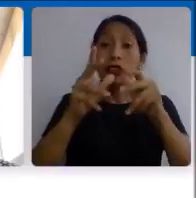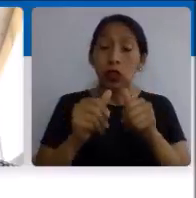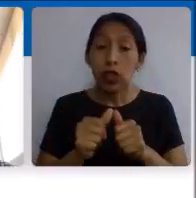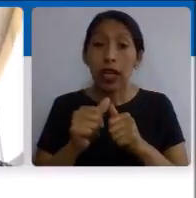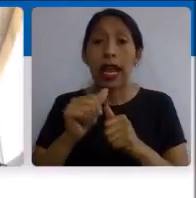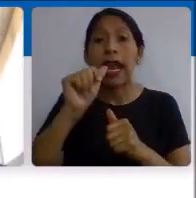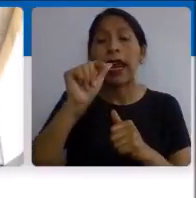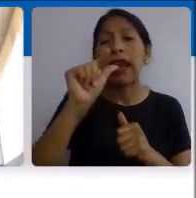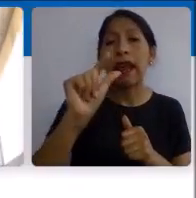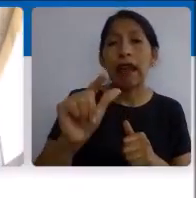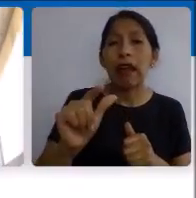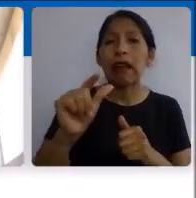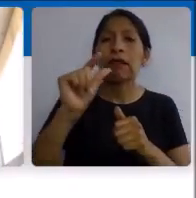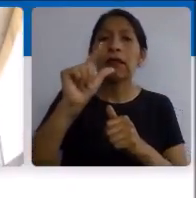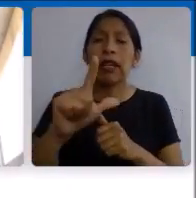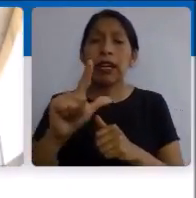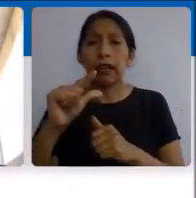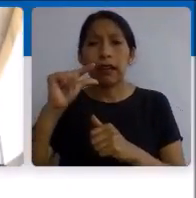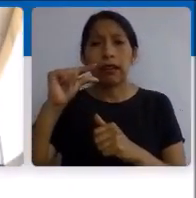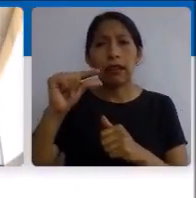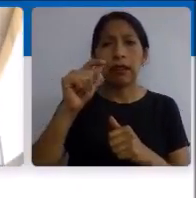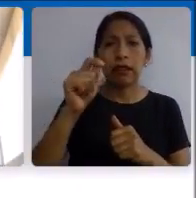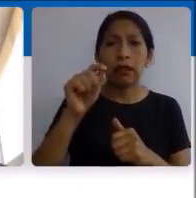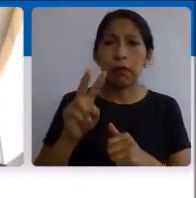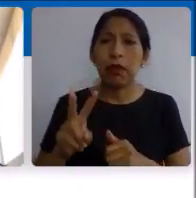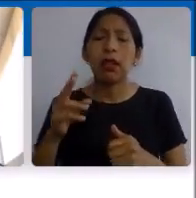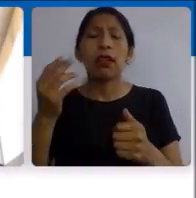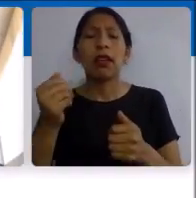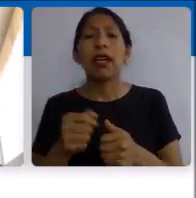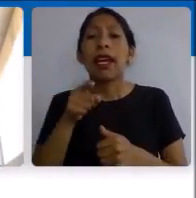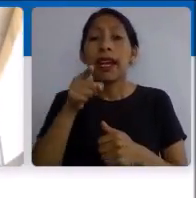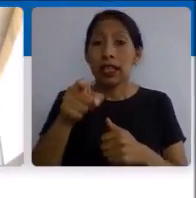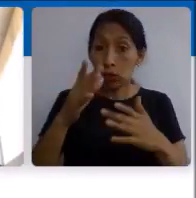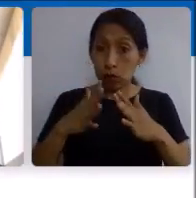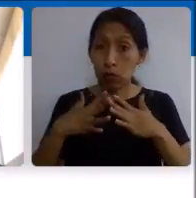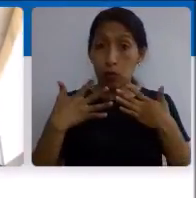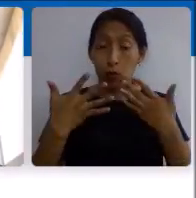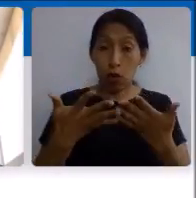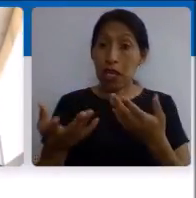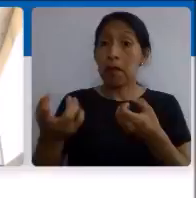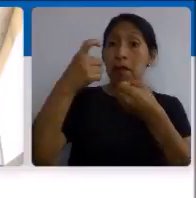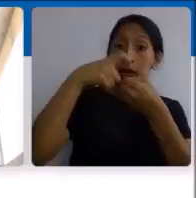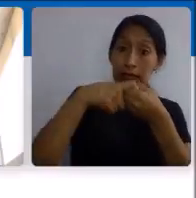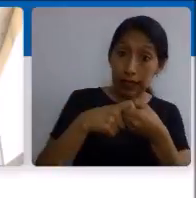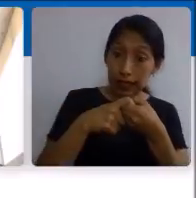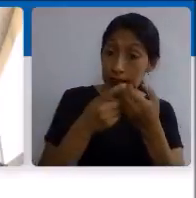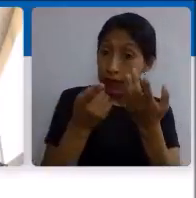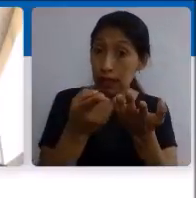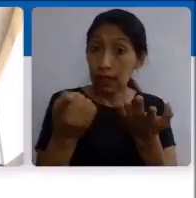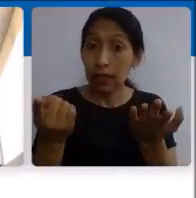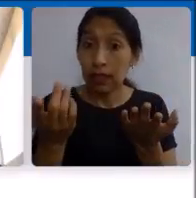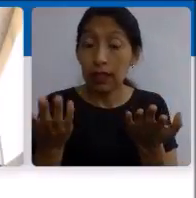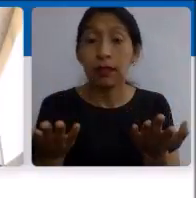LGTB. En fin, hay diferentes redes de turismo y si uno puede pertenecer a esta red,